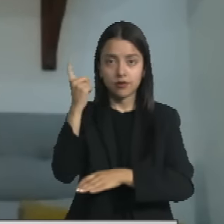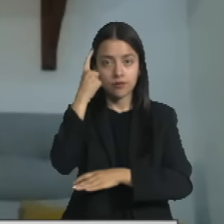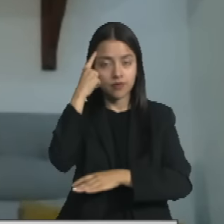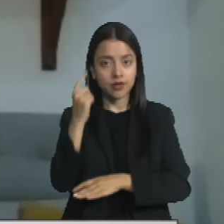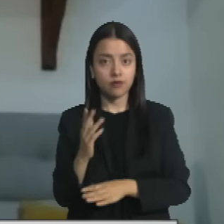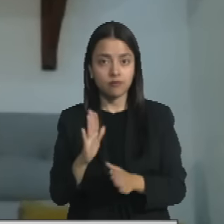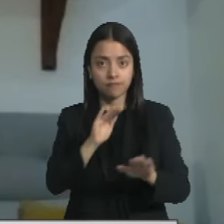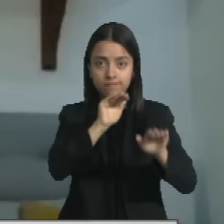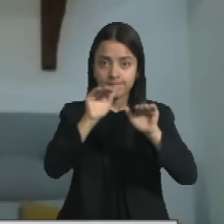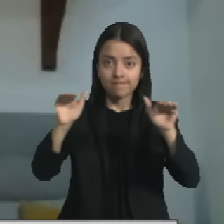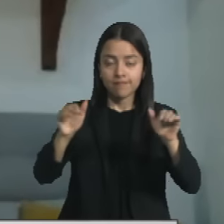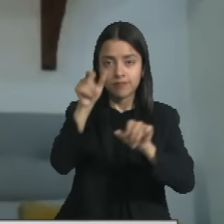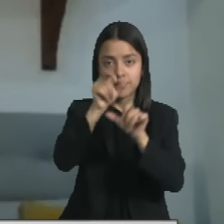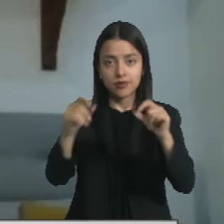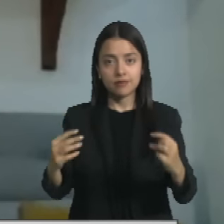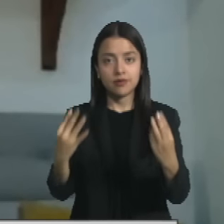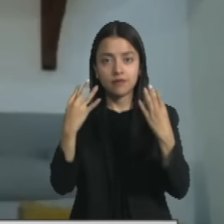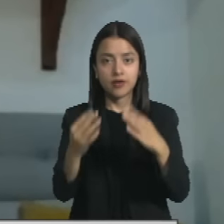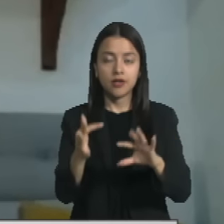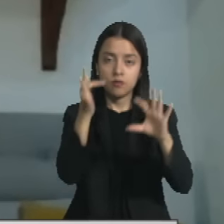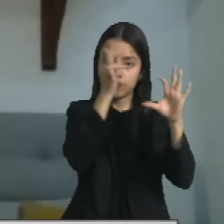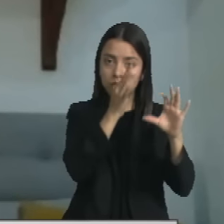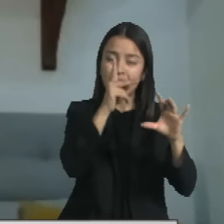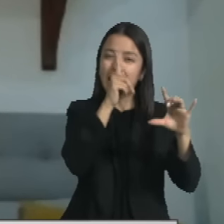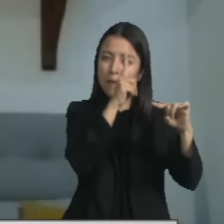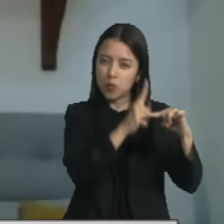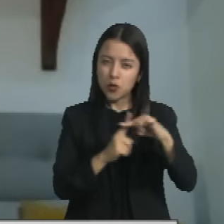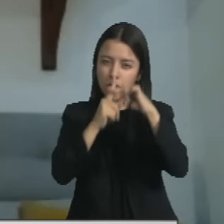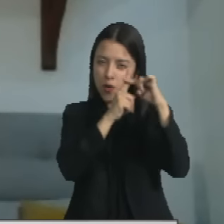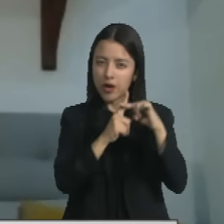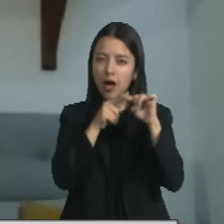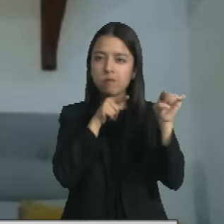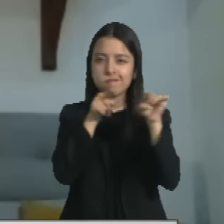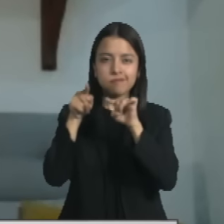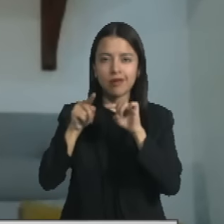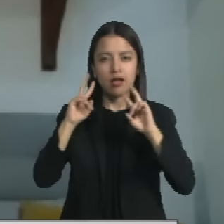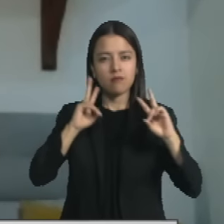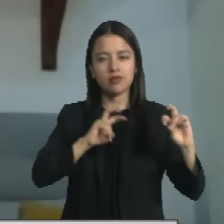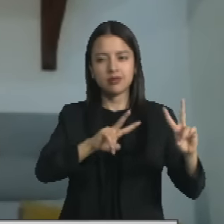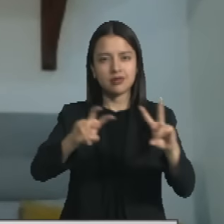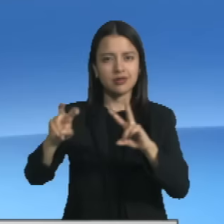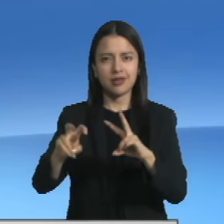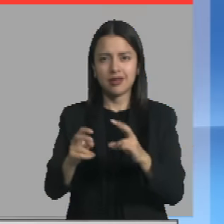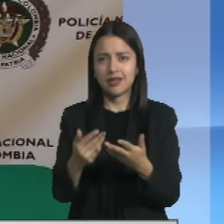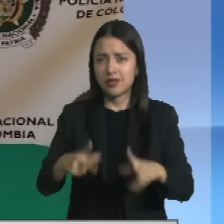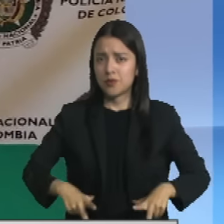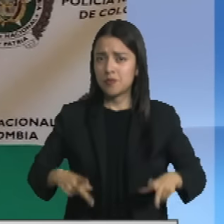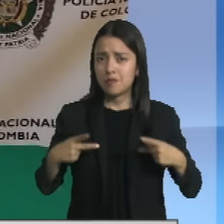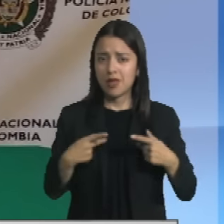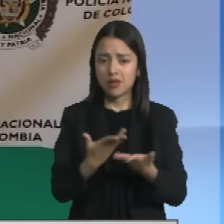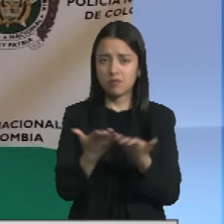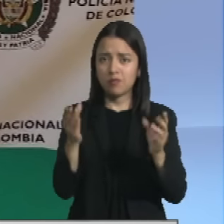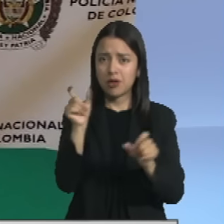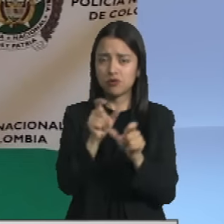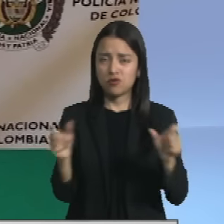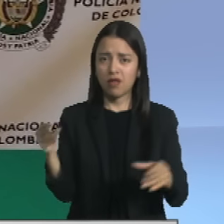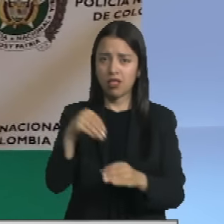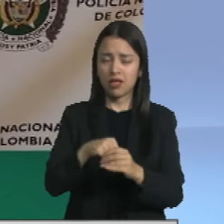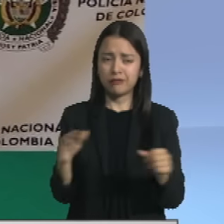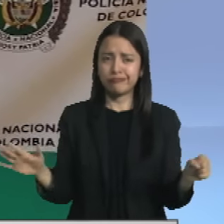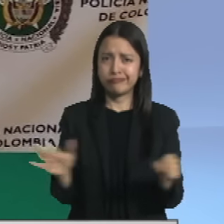nacional, a toda la procuraduría, para que por favor investiguen estos actuarios porque estamos hablando de vidas humanas. Por ahora la muerte